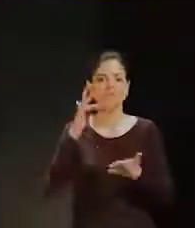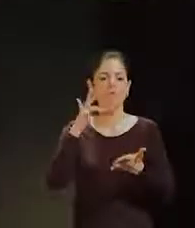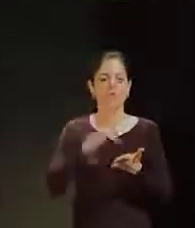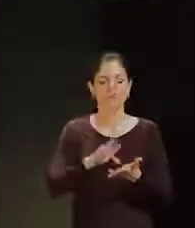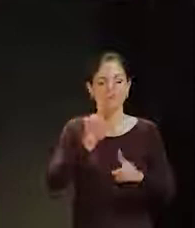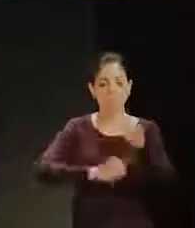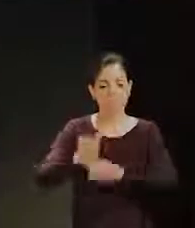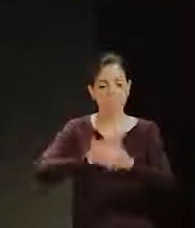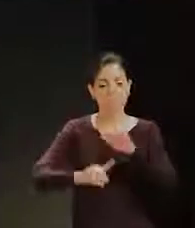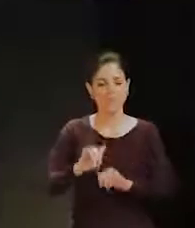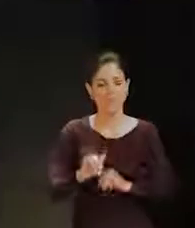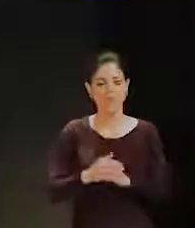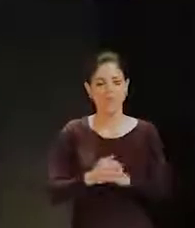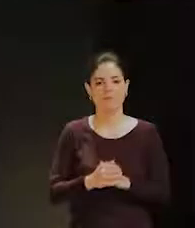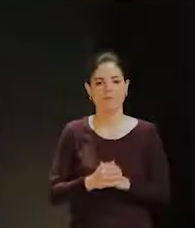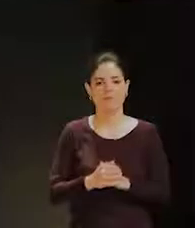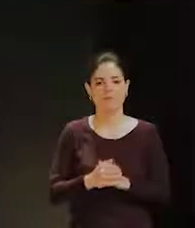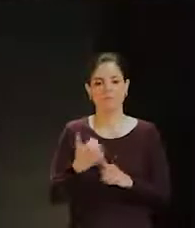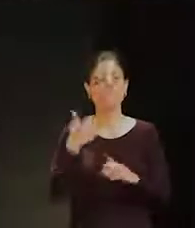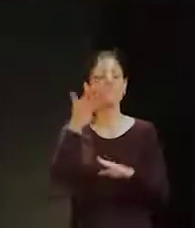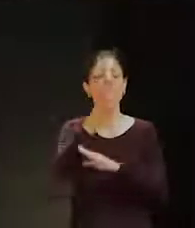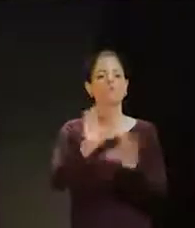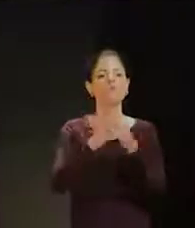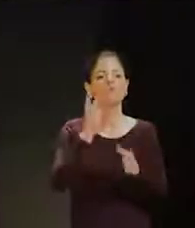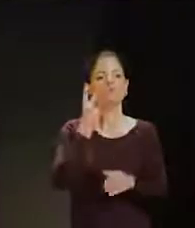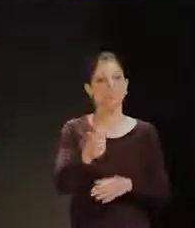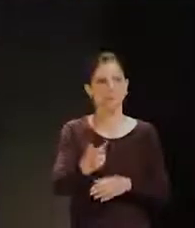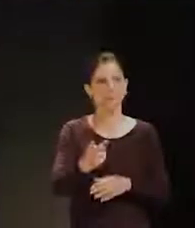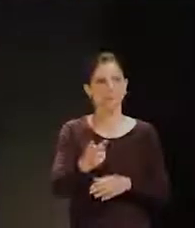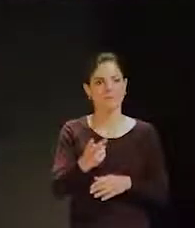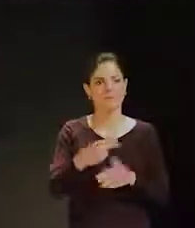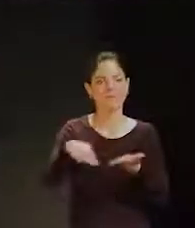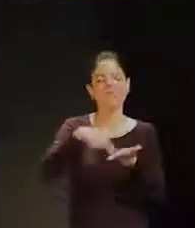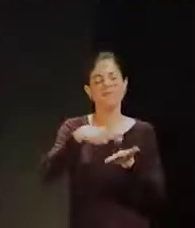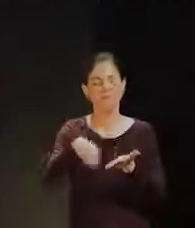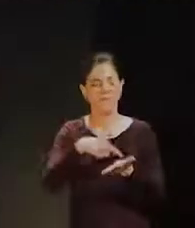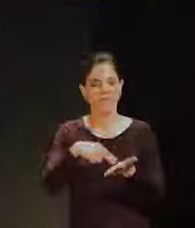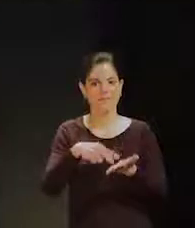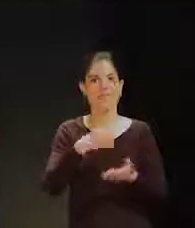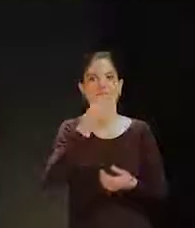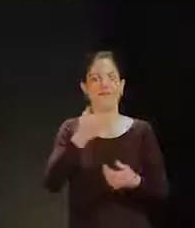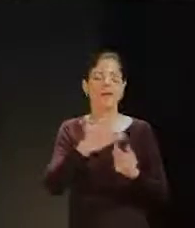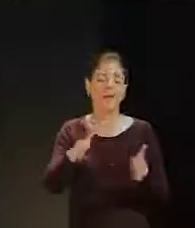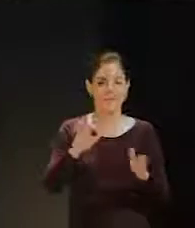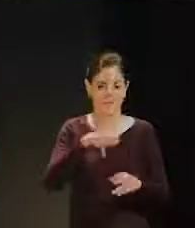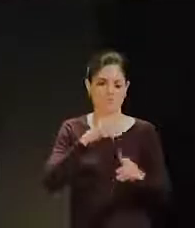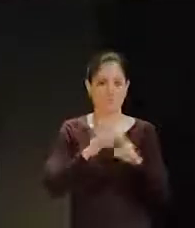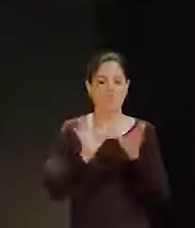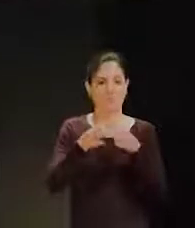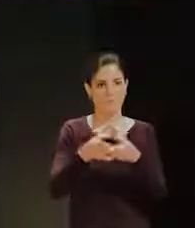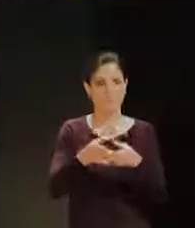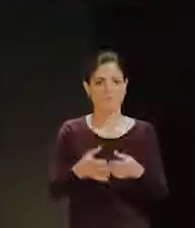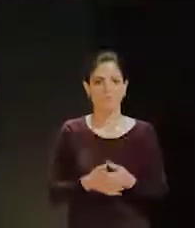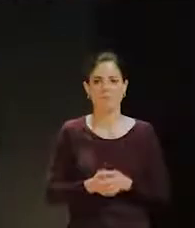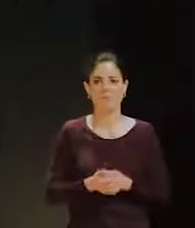lado, nos encamillamos, fuimos a ver un grupo Nanzabiel. Sabía Marianela